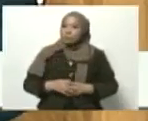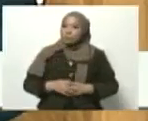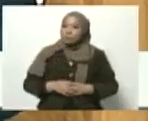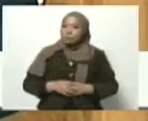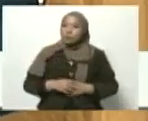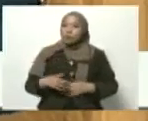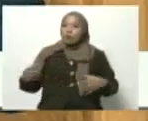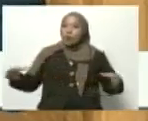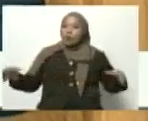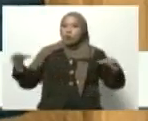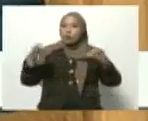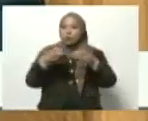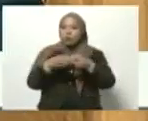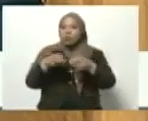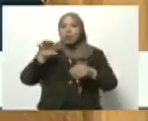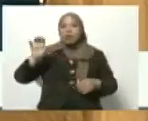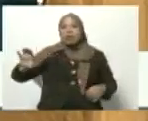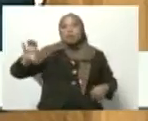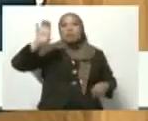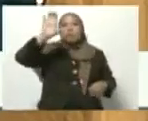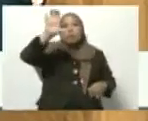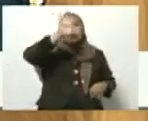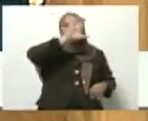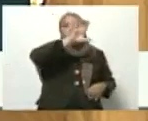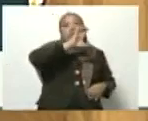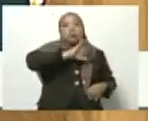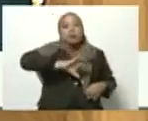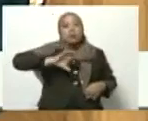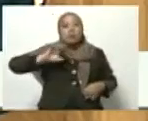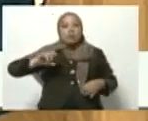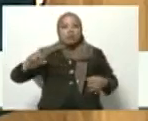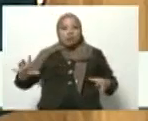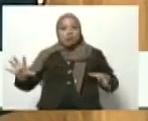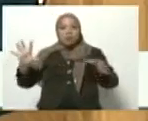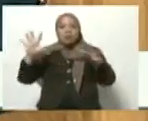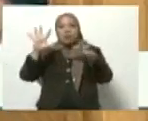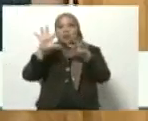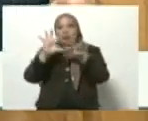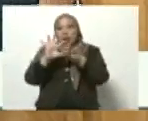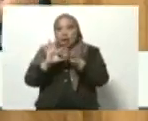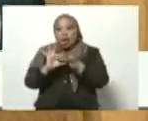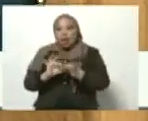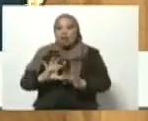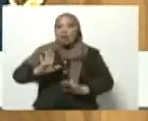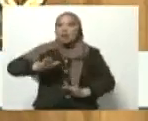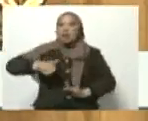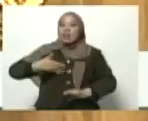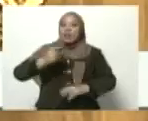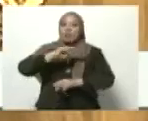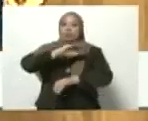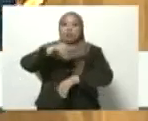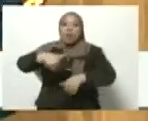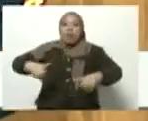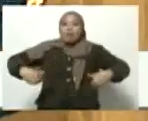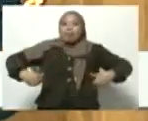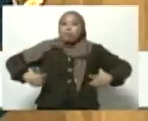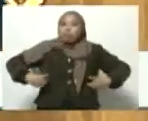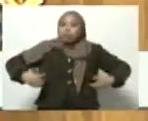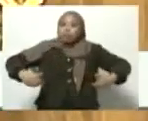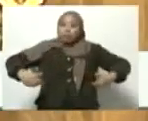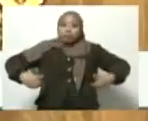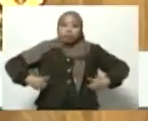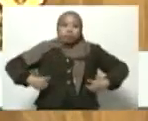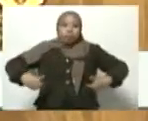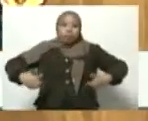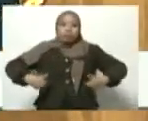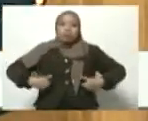nuestro grupo de países aliados, el núcleo duro, que porque hemos sufrido juntos sabemos que no nos vamos